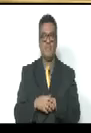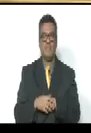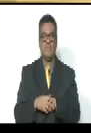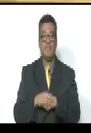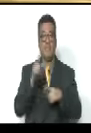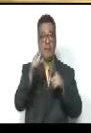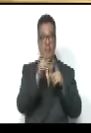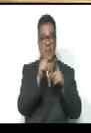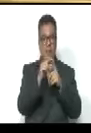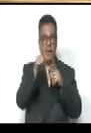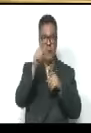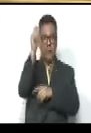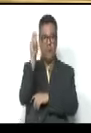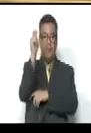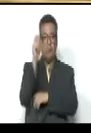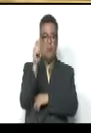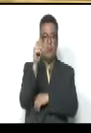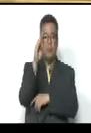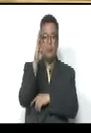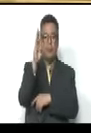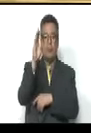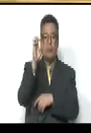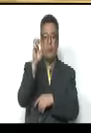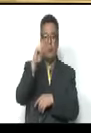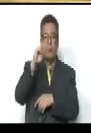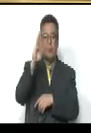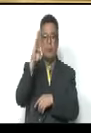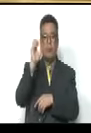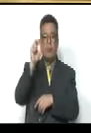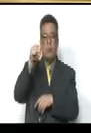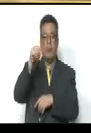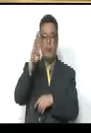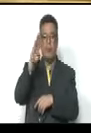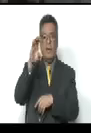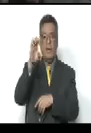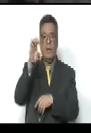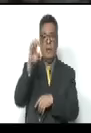Voy a dejar el derecho de palabra al diputado Bernabé Gutiérrez.